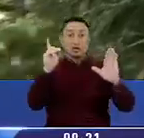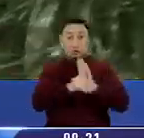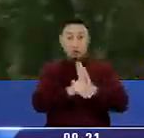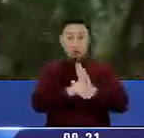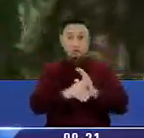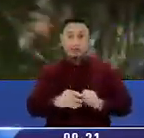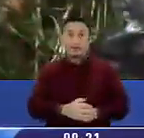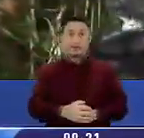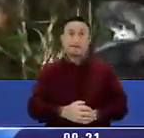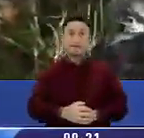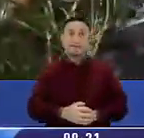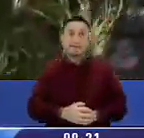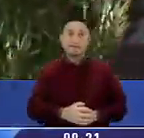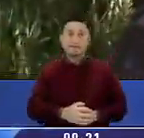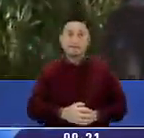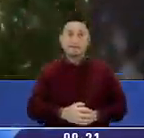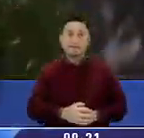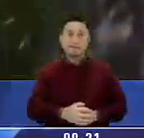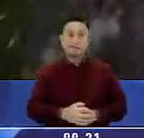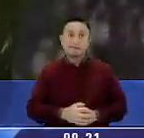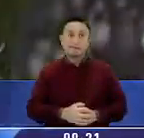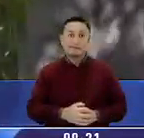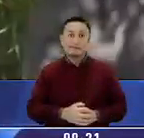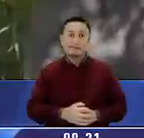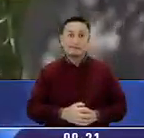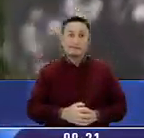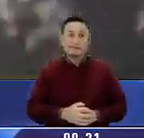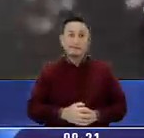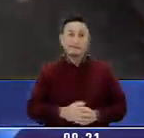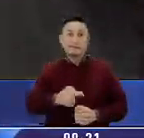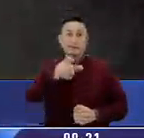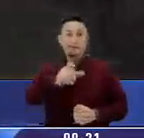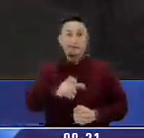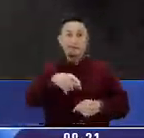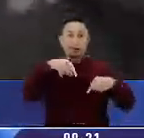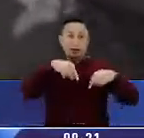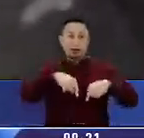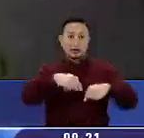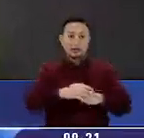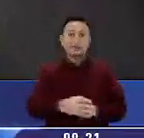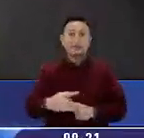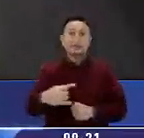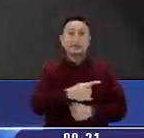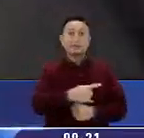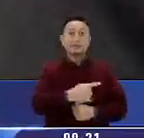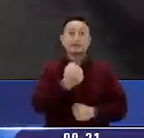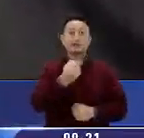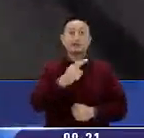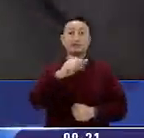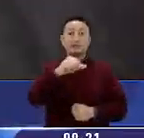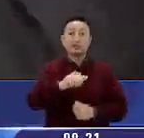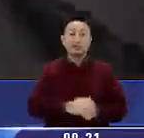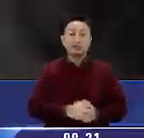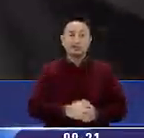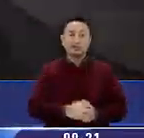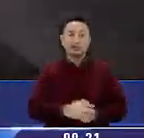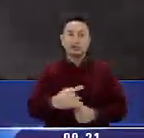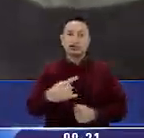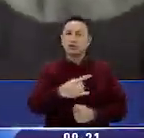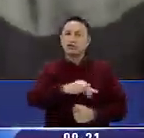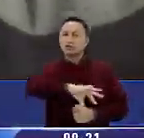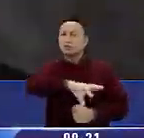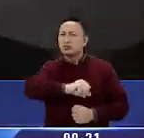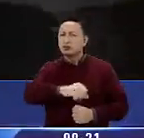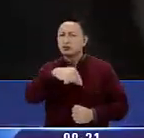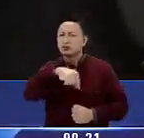denuncia ciudadana que presuntamente, presuntos delincuentes están ellos de aquí en el redondel de Cumandá, en el Sena. A veces delinquen, por ejemplo, ¿qué nomás